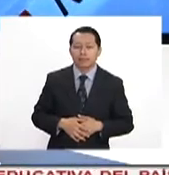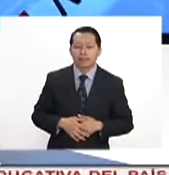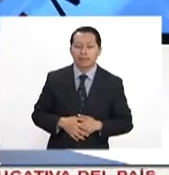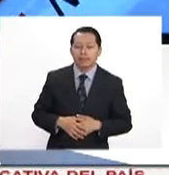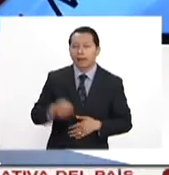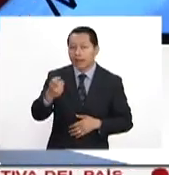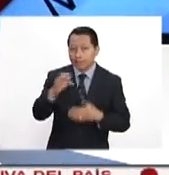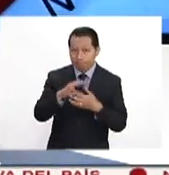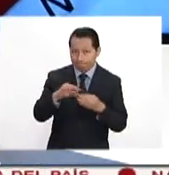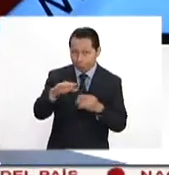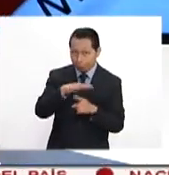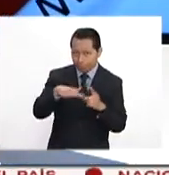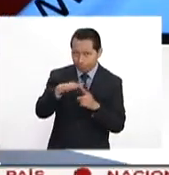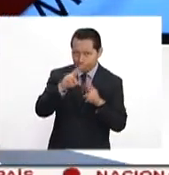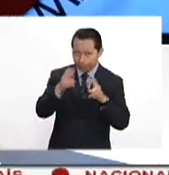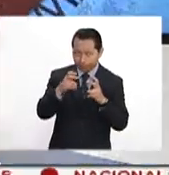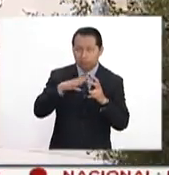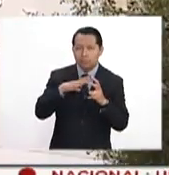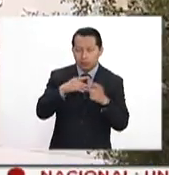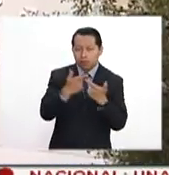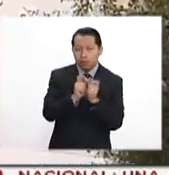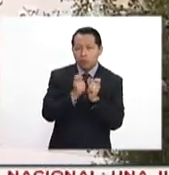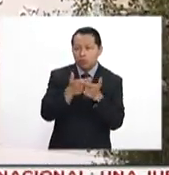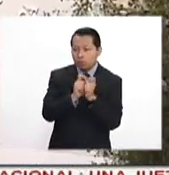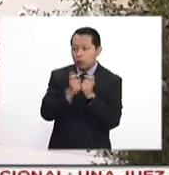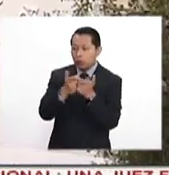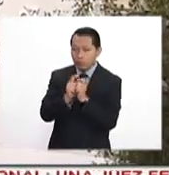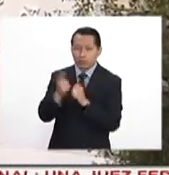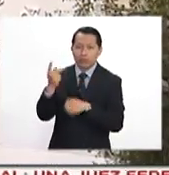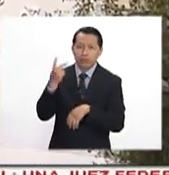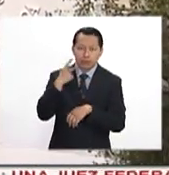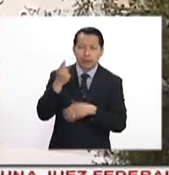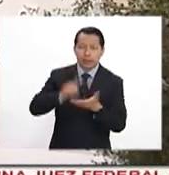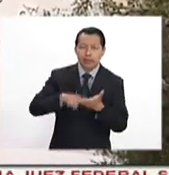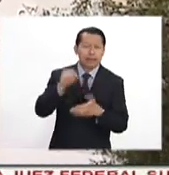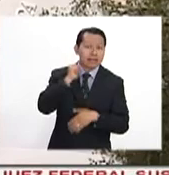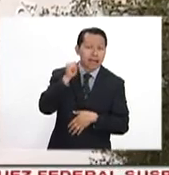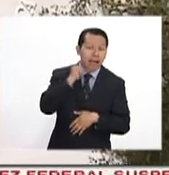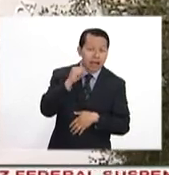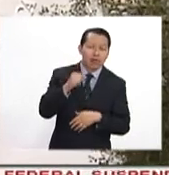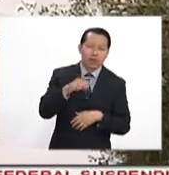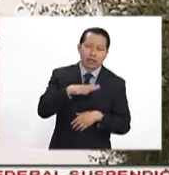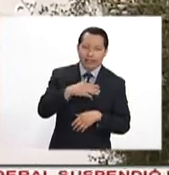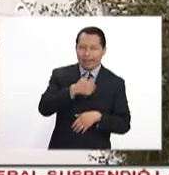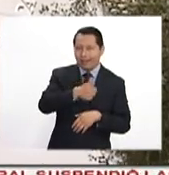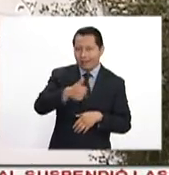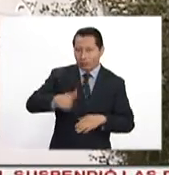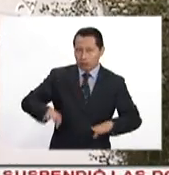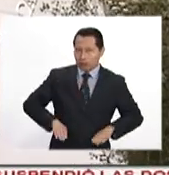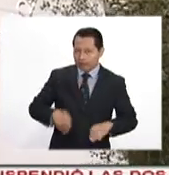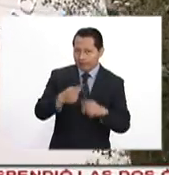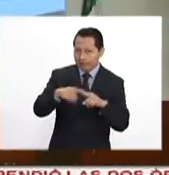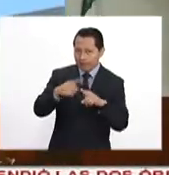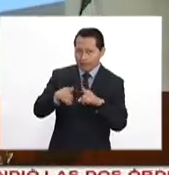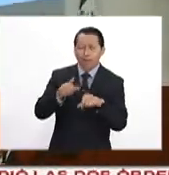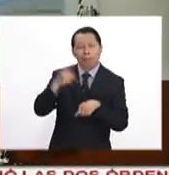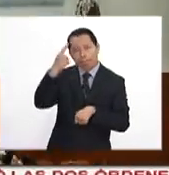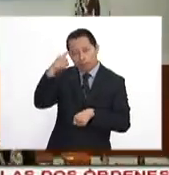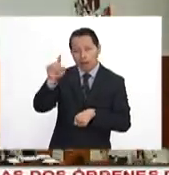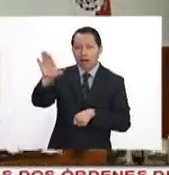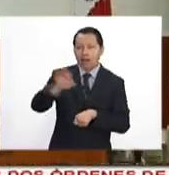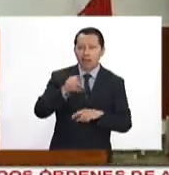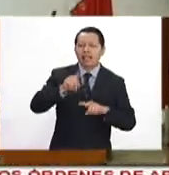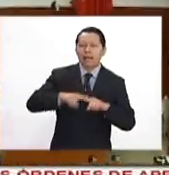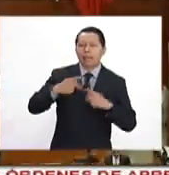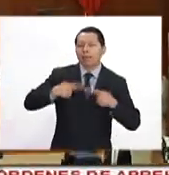Y en este contexto, precisamente las fracciones parlamentarias en el Senado mostraron sus diferencias por el nombramiento del fiscal anticorrupción.